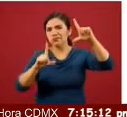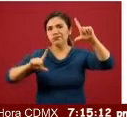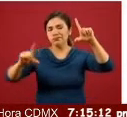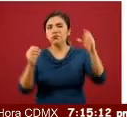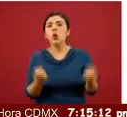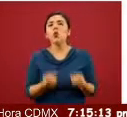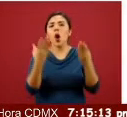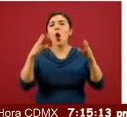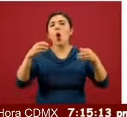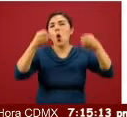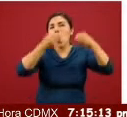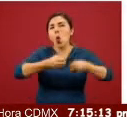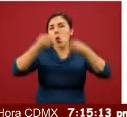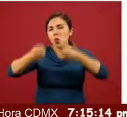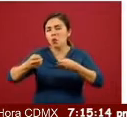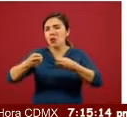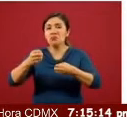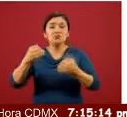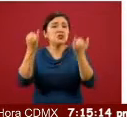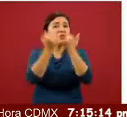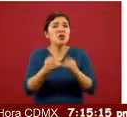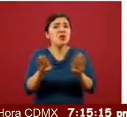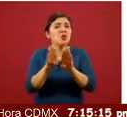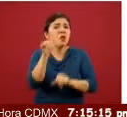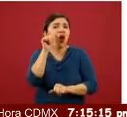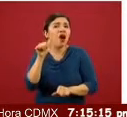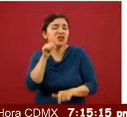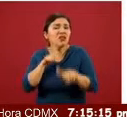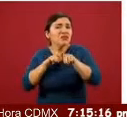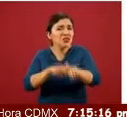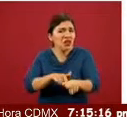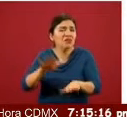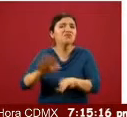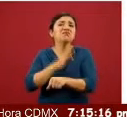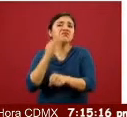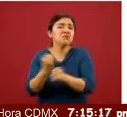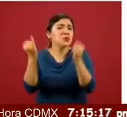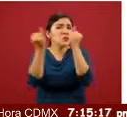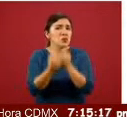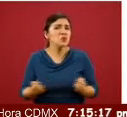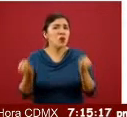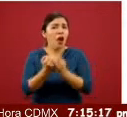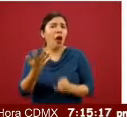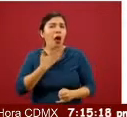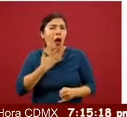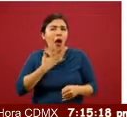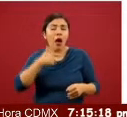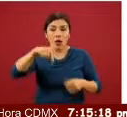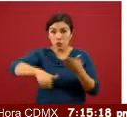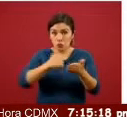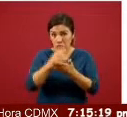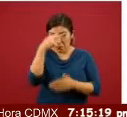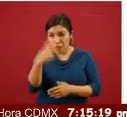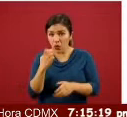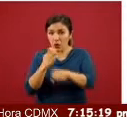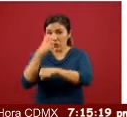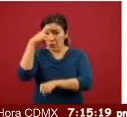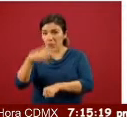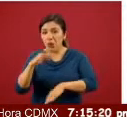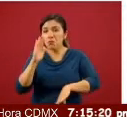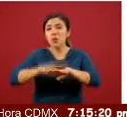Poco movimiento de lo que veíamos el día de ayer, sigue manteniéndose una disponibilidad en Ciudad de México, Estado de México, arriba